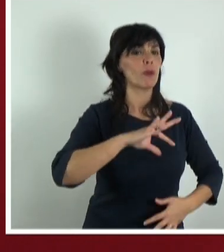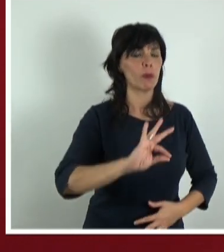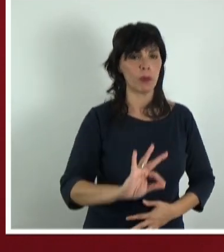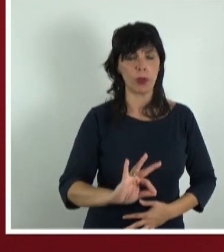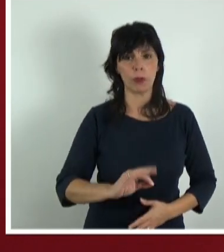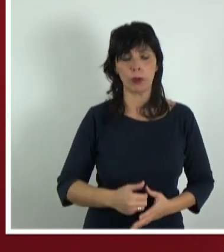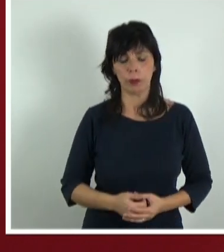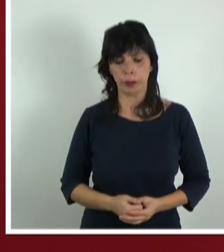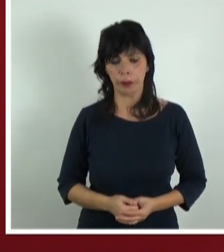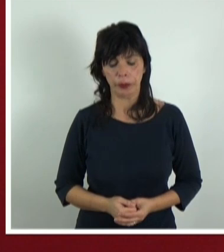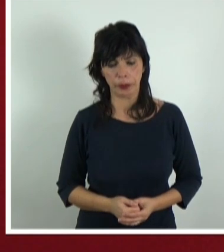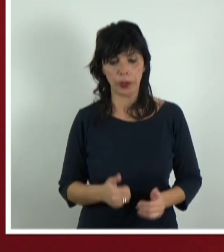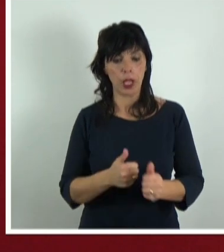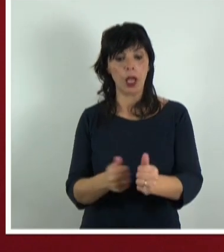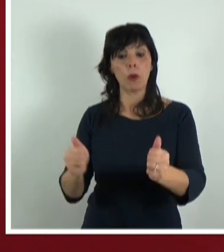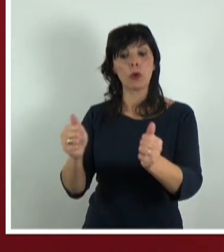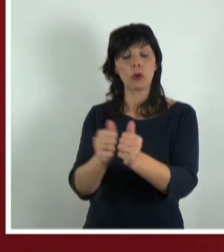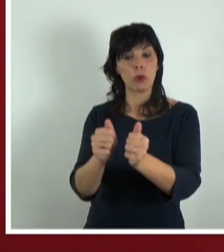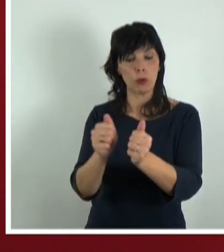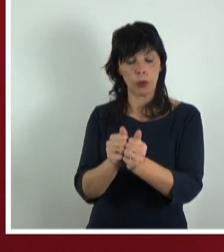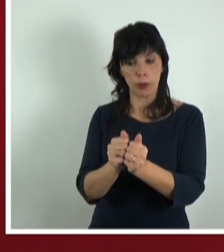Pedro, llega al versículo 10